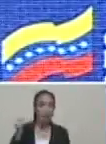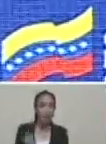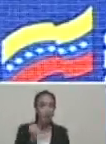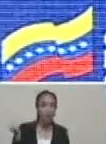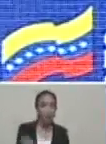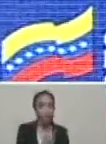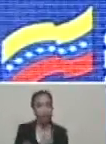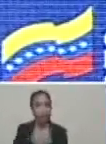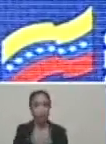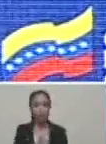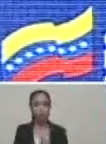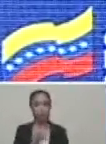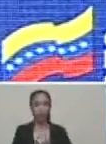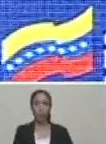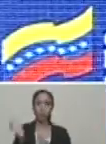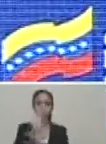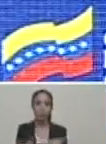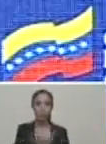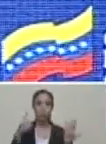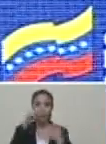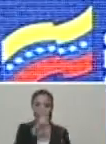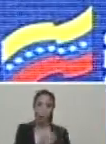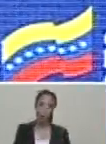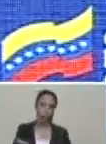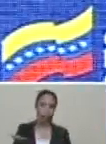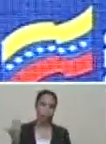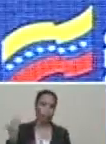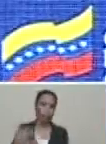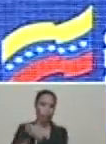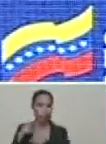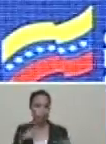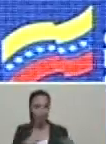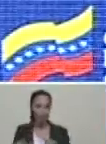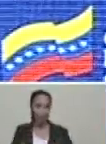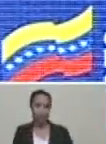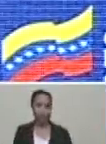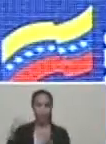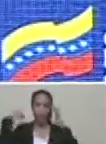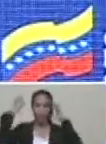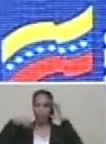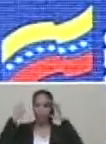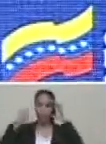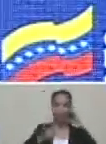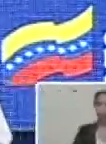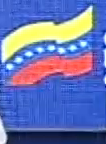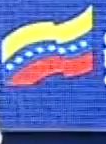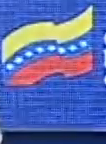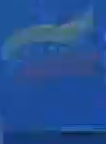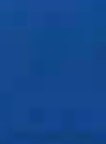y amando al pueblo. 16 años de Barrio Adentro. ¿Estamos listos? Adelante, video.